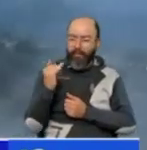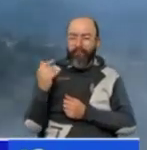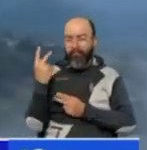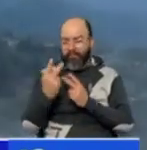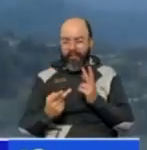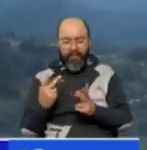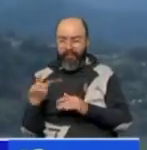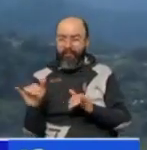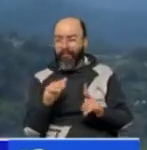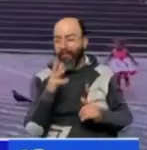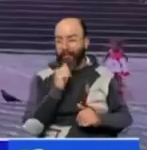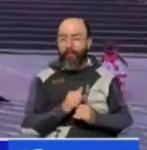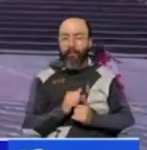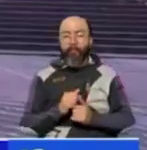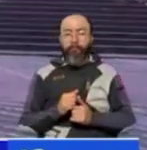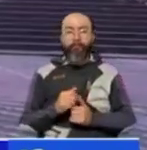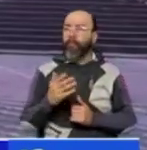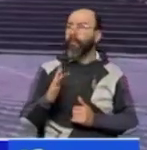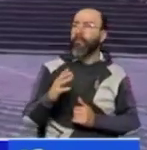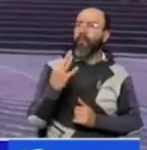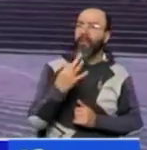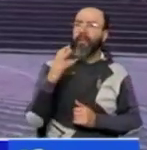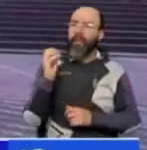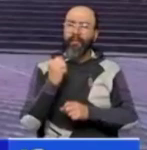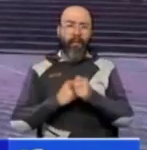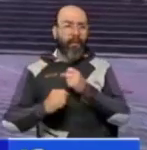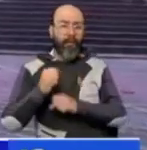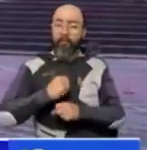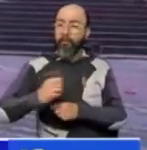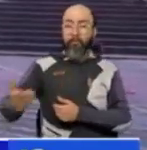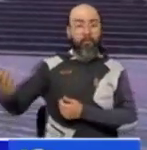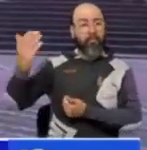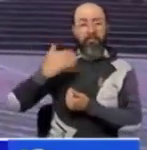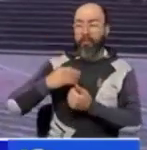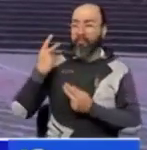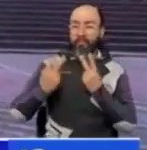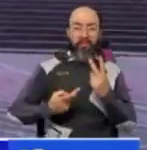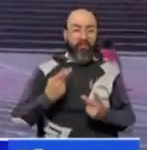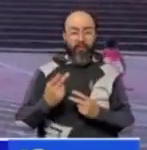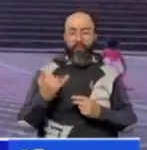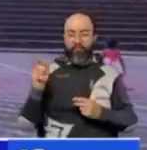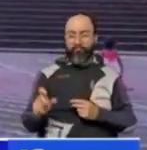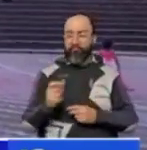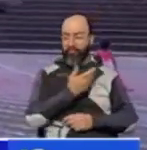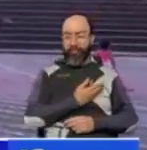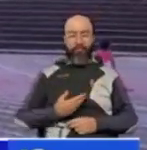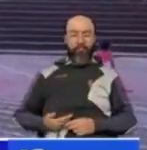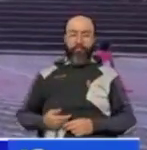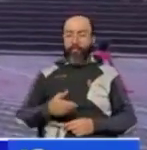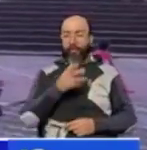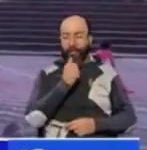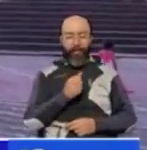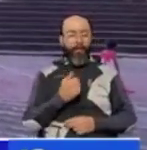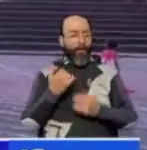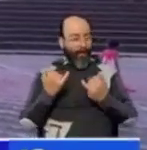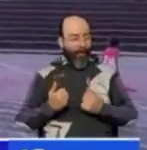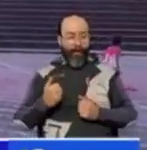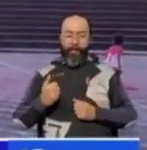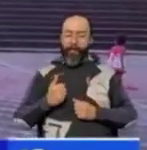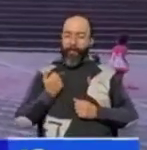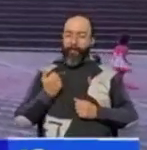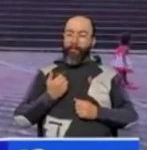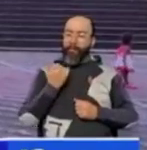esta. Hace más de 30 años no nos visitaba un mandatario y creo que esta es la oportunidad para que él